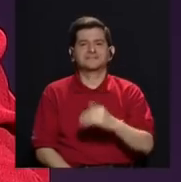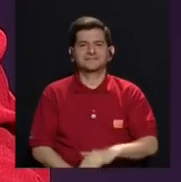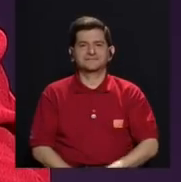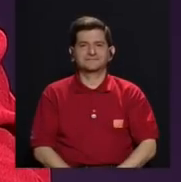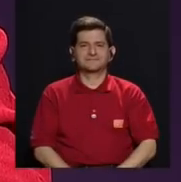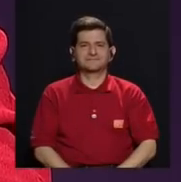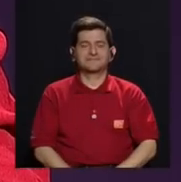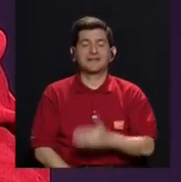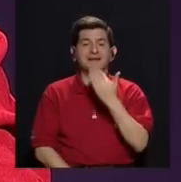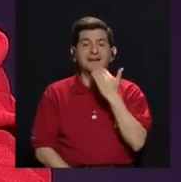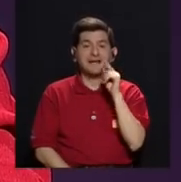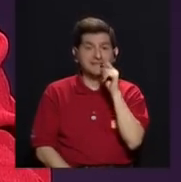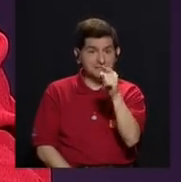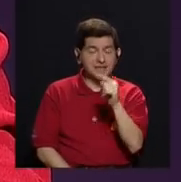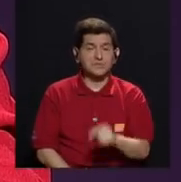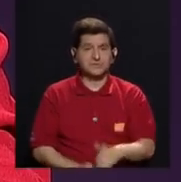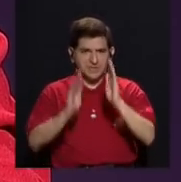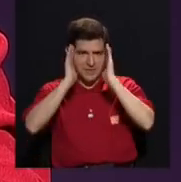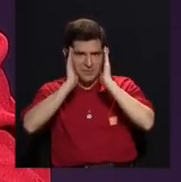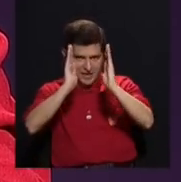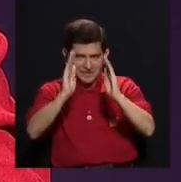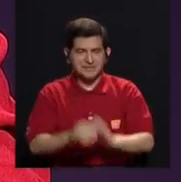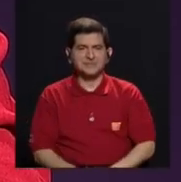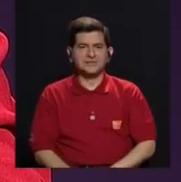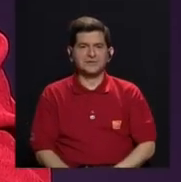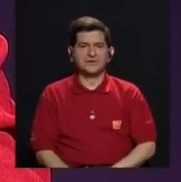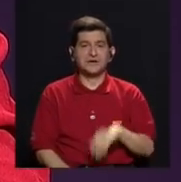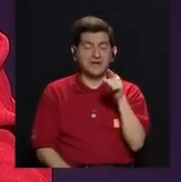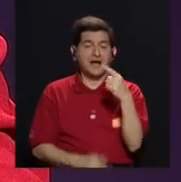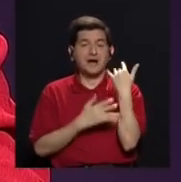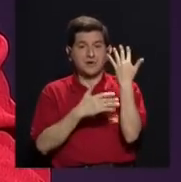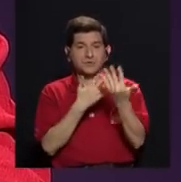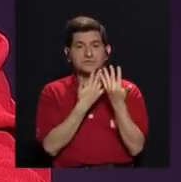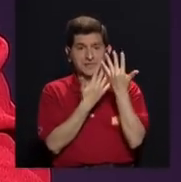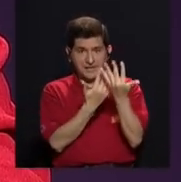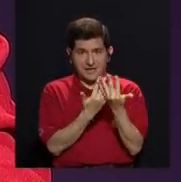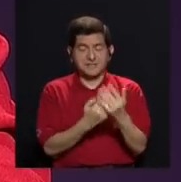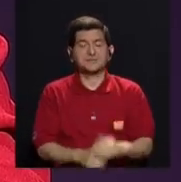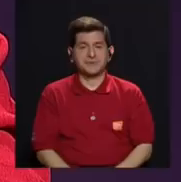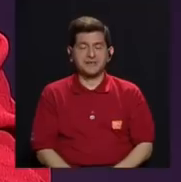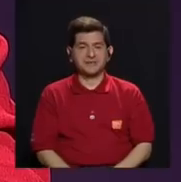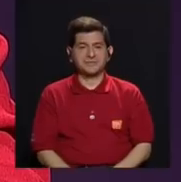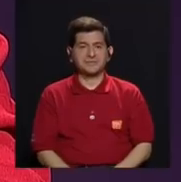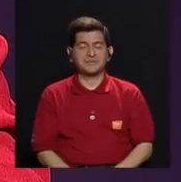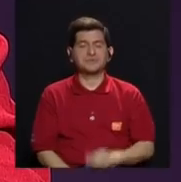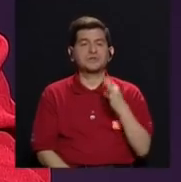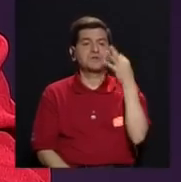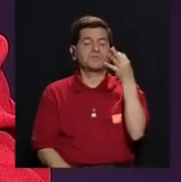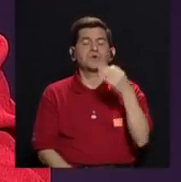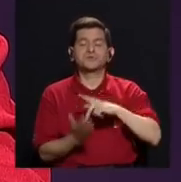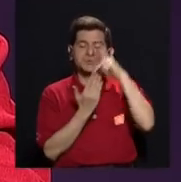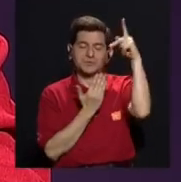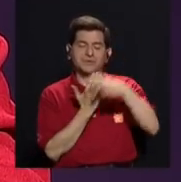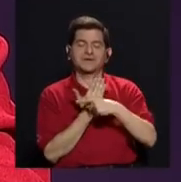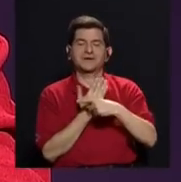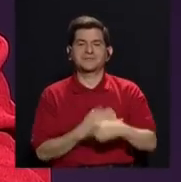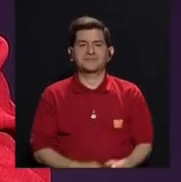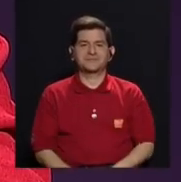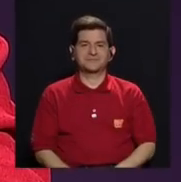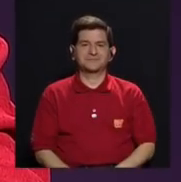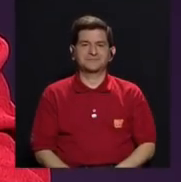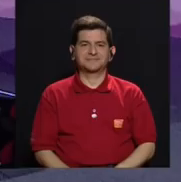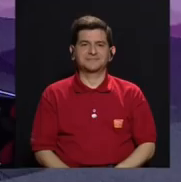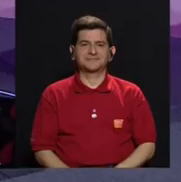muchas gracias a ustedes por escucharnos y los expresó los esperamos y les esperamos en el próximo programa hasta